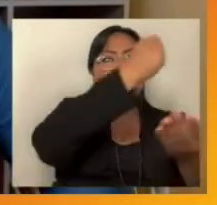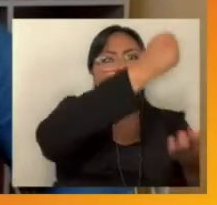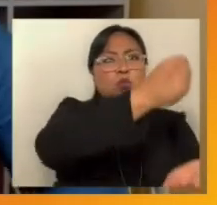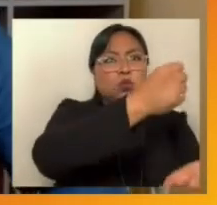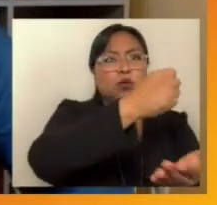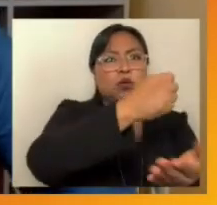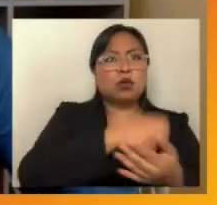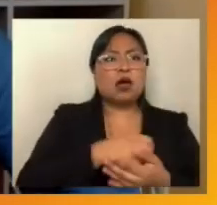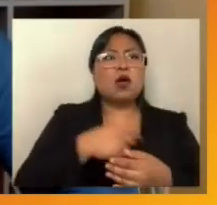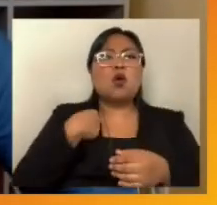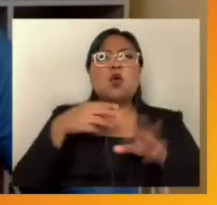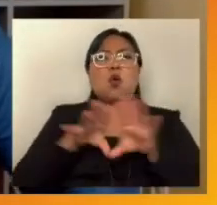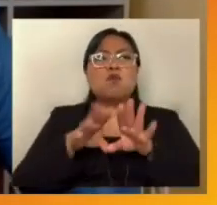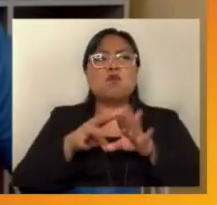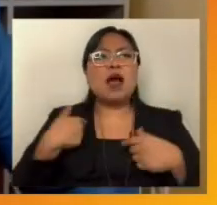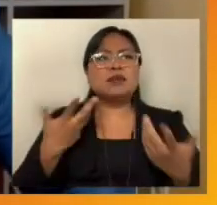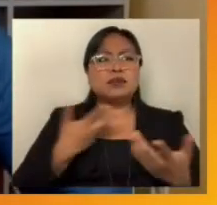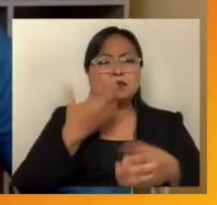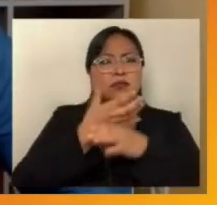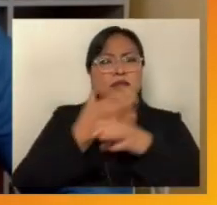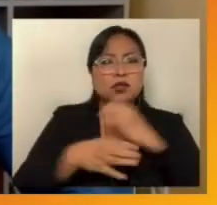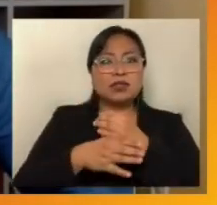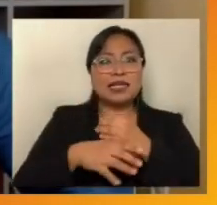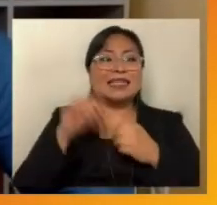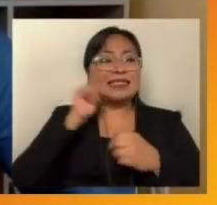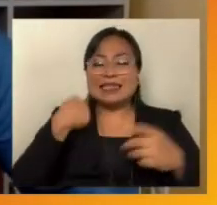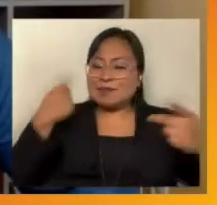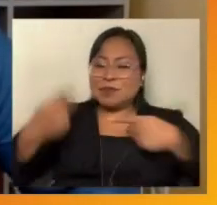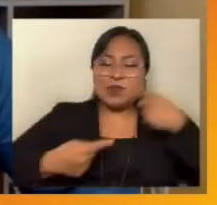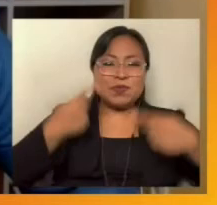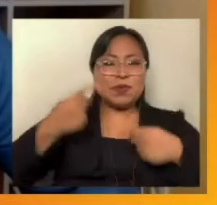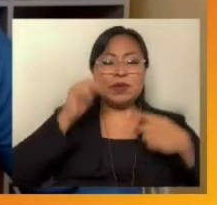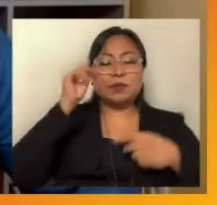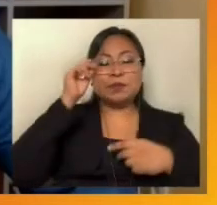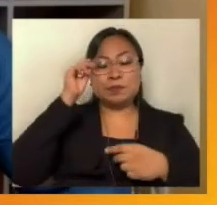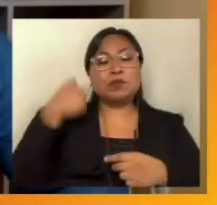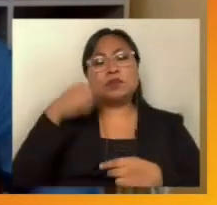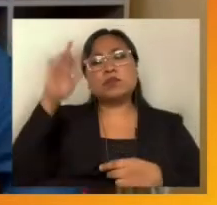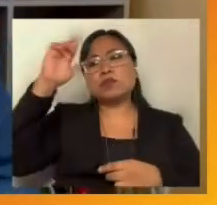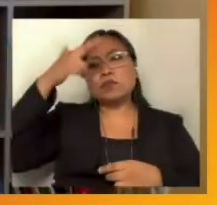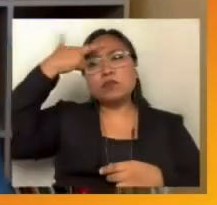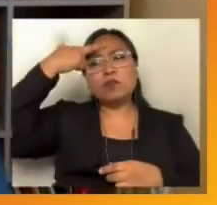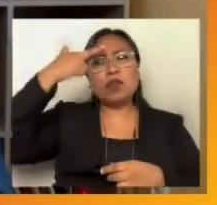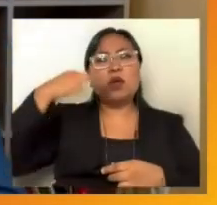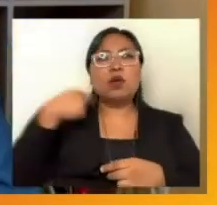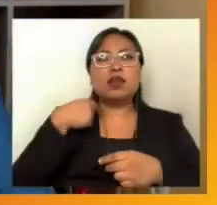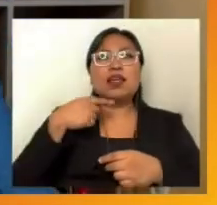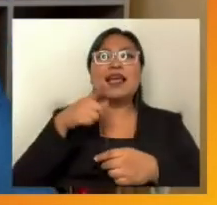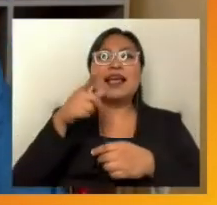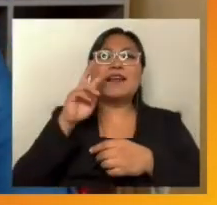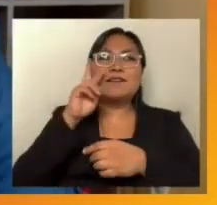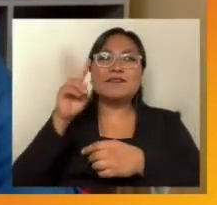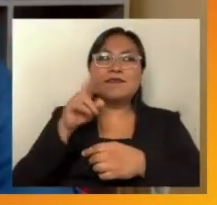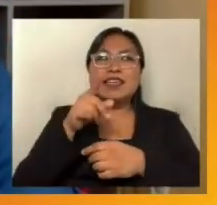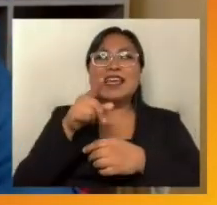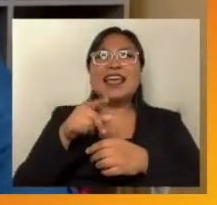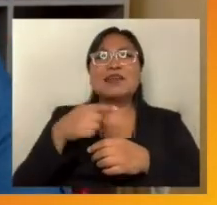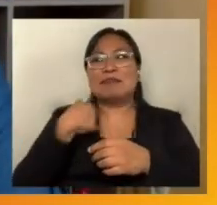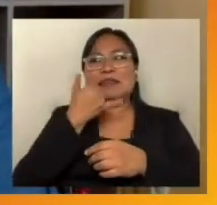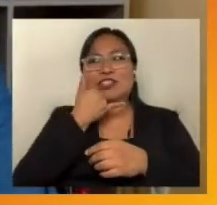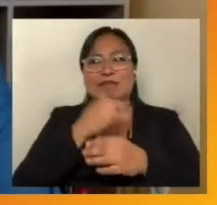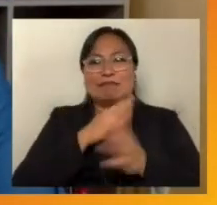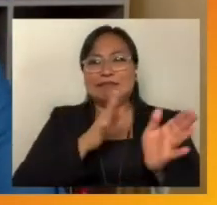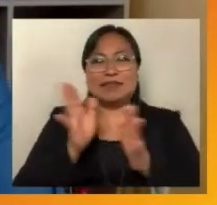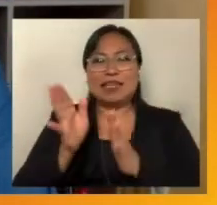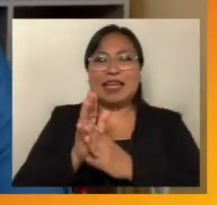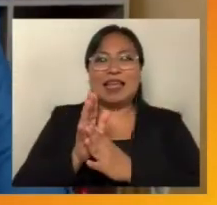cosas? Recuerdo hace poco he ido a un evento de una empresa relacionada con los viajes, que ahora está saliendo del tema.